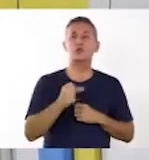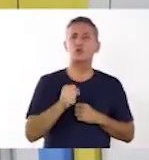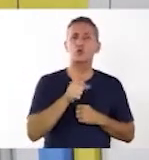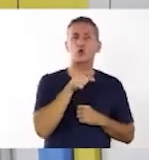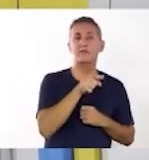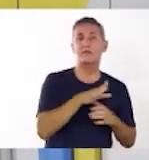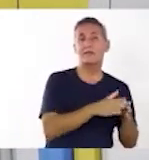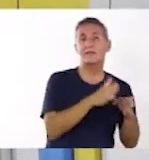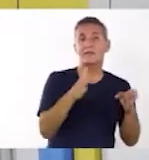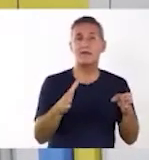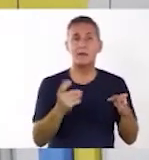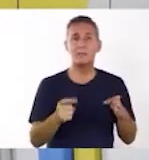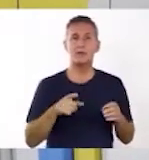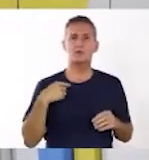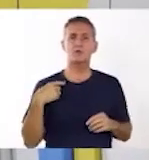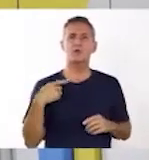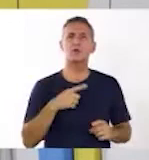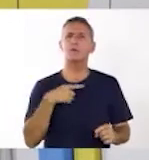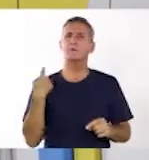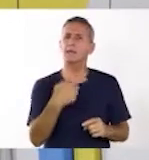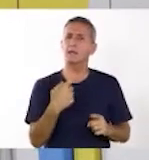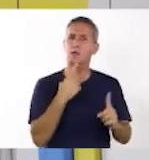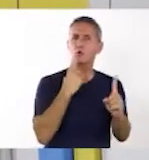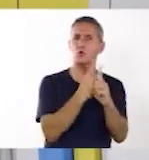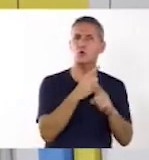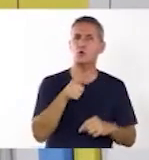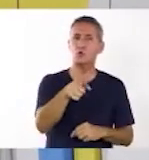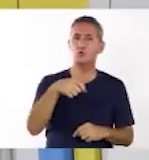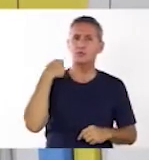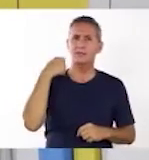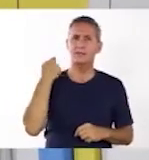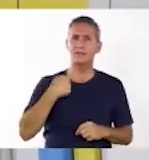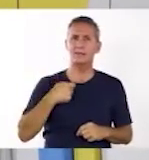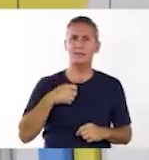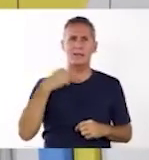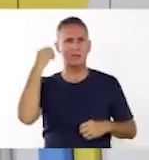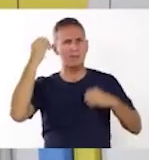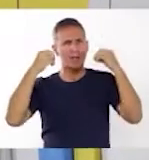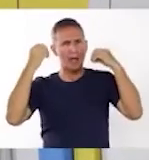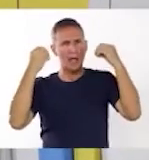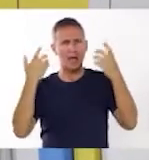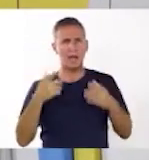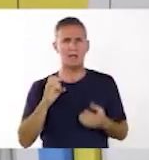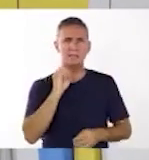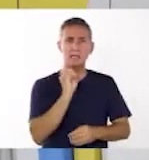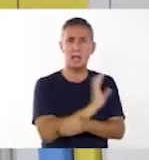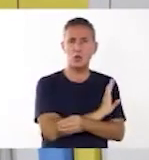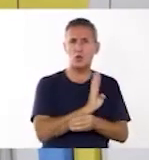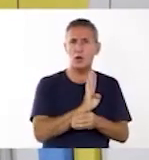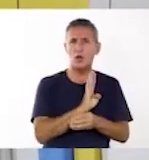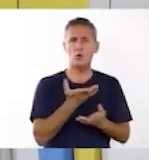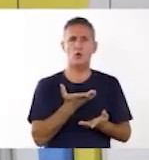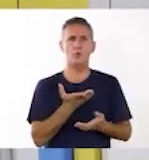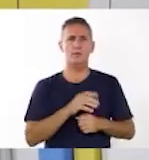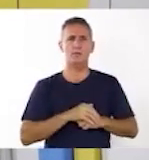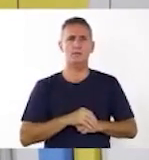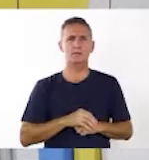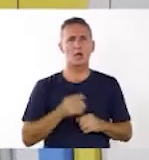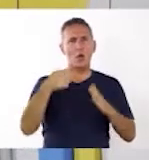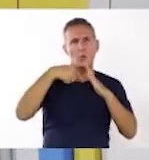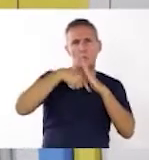a toda esta parte de nuestro encuentro. Ustedes deben seguir analizando la